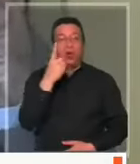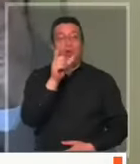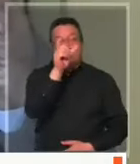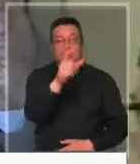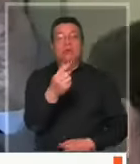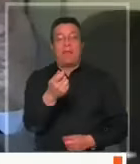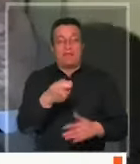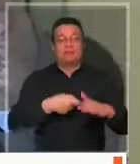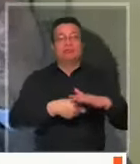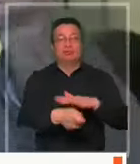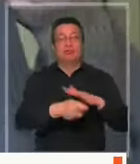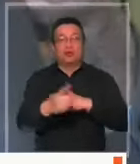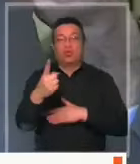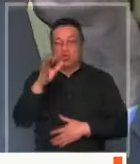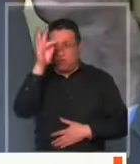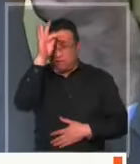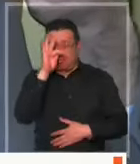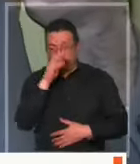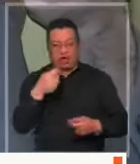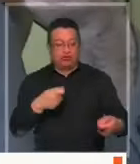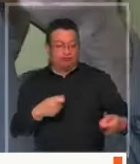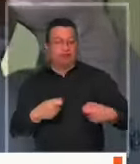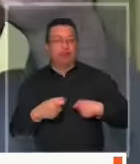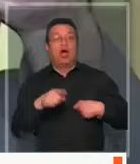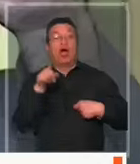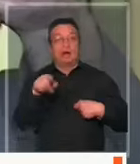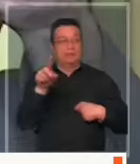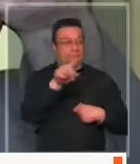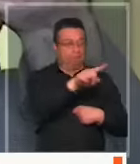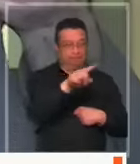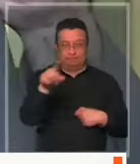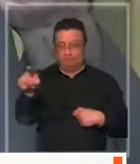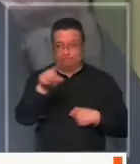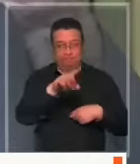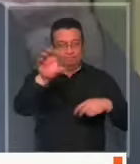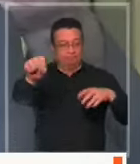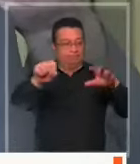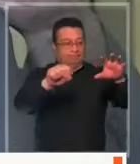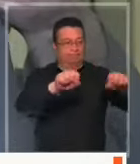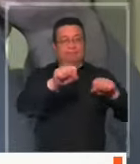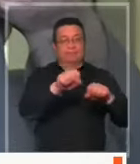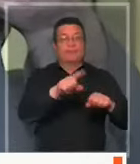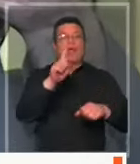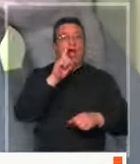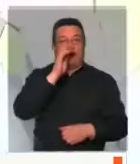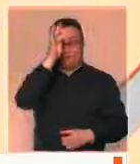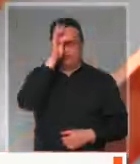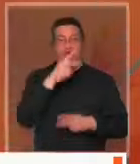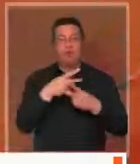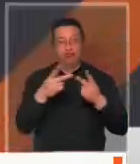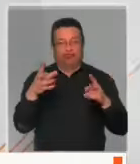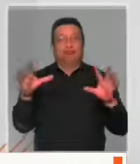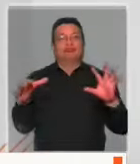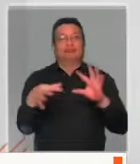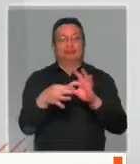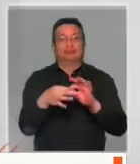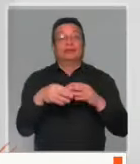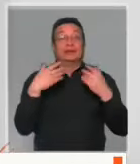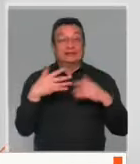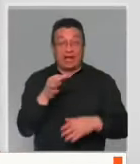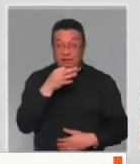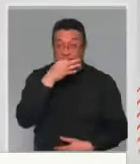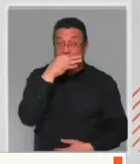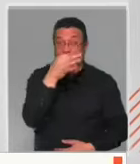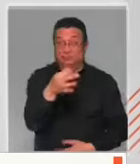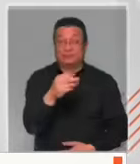paga dinero, pero ya hay un funcionario público que lo recibe. Entonces, en consecuencia, por supuesto, hay funcionarios públicos involucrados. Tal como adelantó en